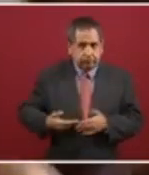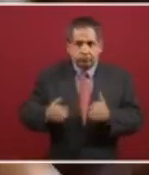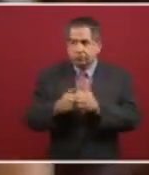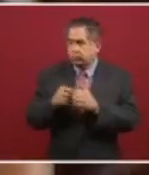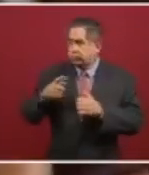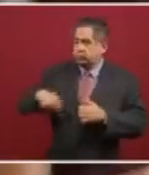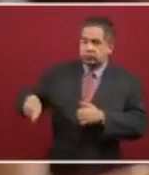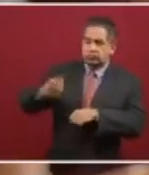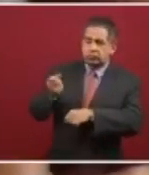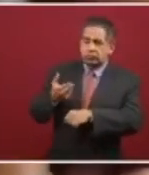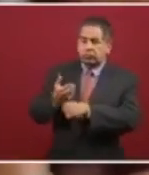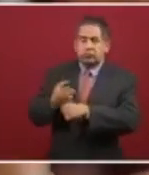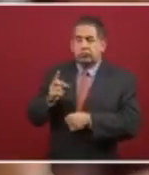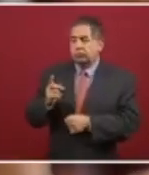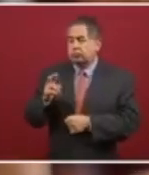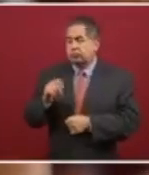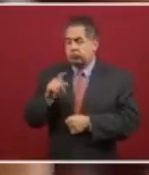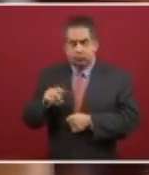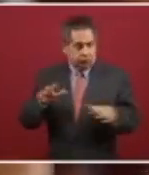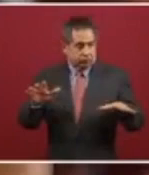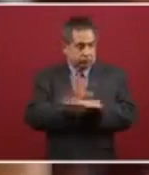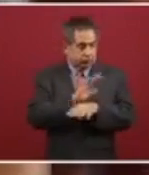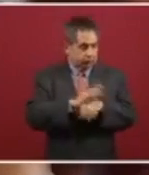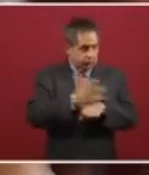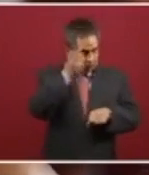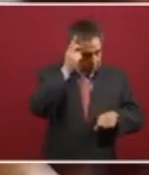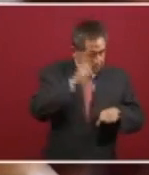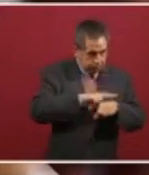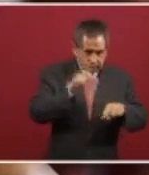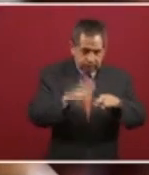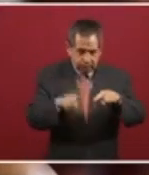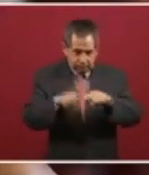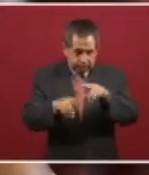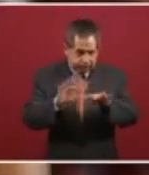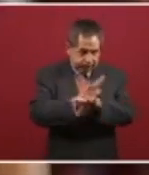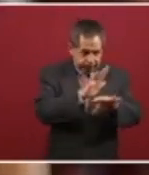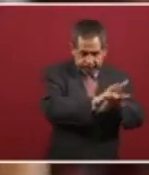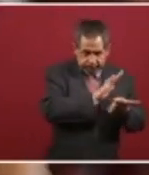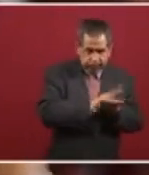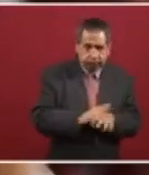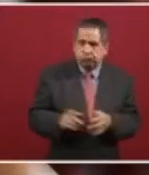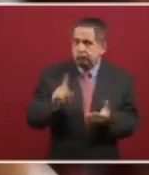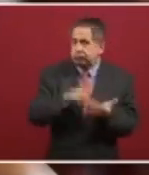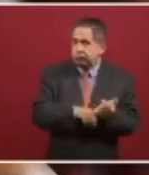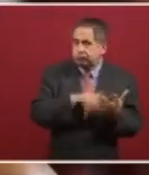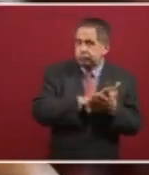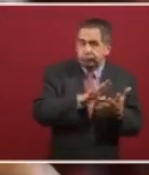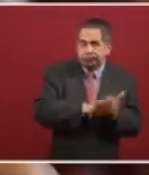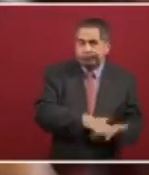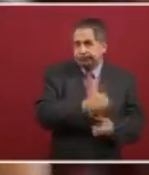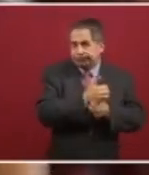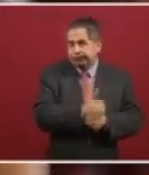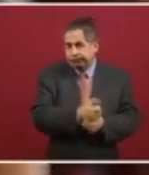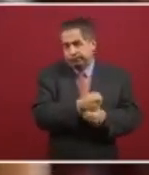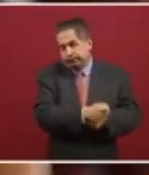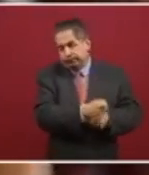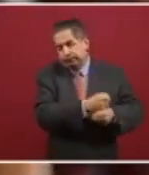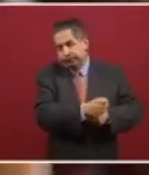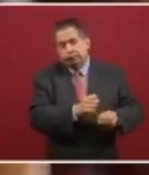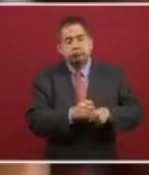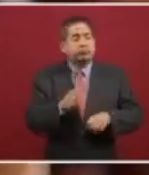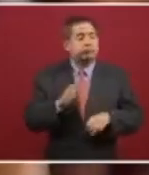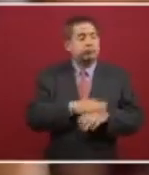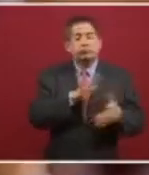con el secretario Durazo, cambiar mandos medios, o cómo atender esta violencia dentro de los penales, más cuando se trata de presos por